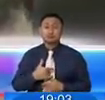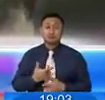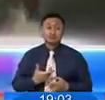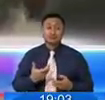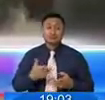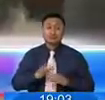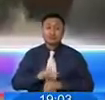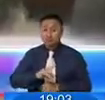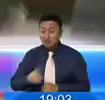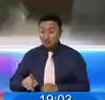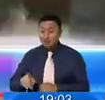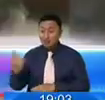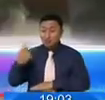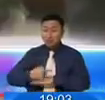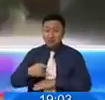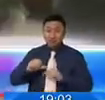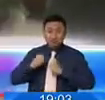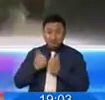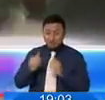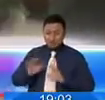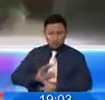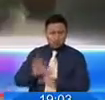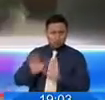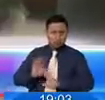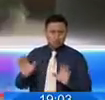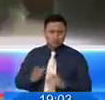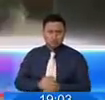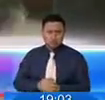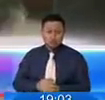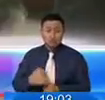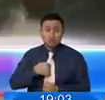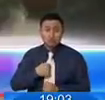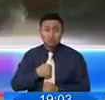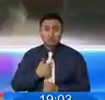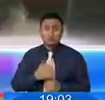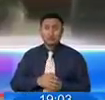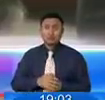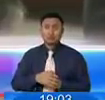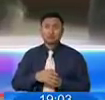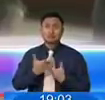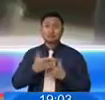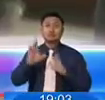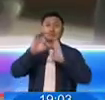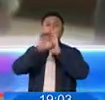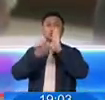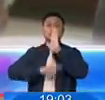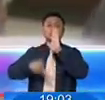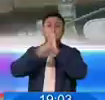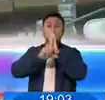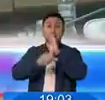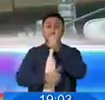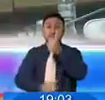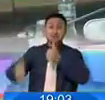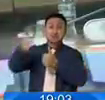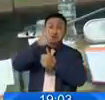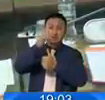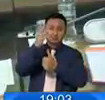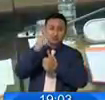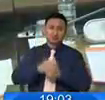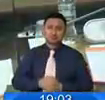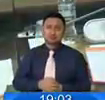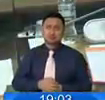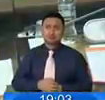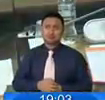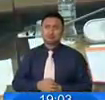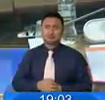lo que nos quieren endilgar. Y nadie está por encima de la Constitución y la ley. Otros iban más